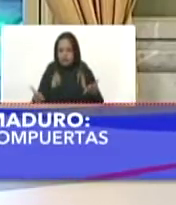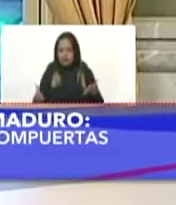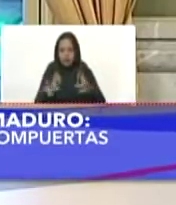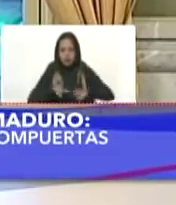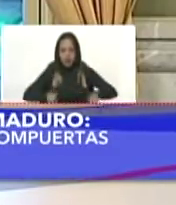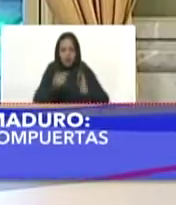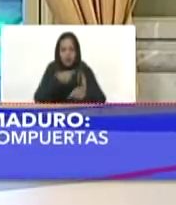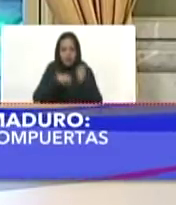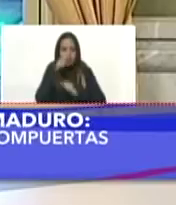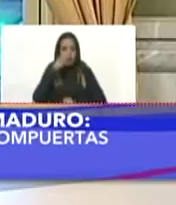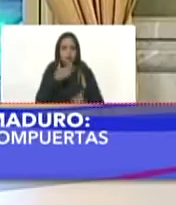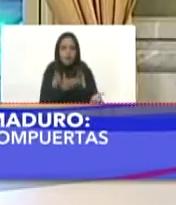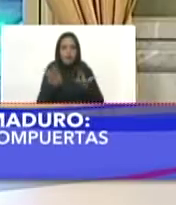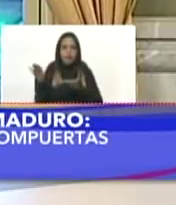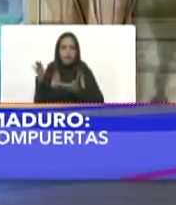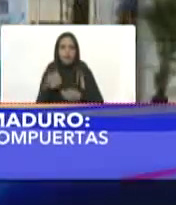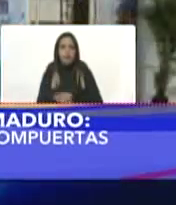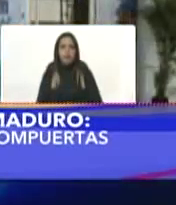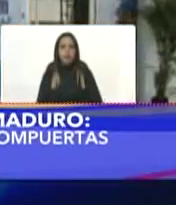el pueblo. Adelante, Margot.